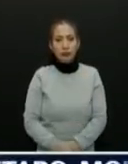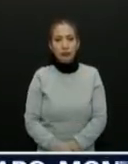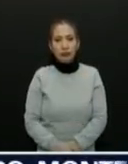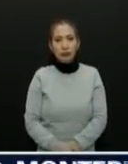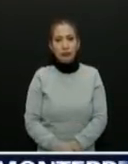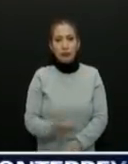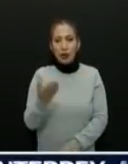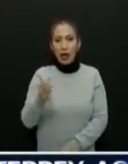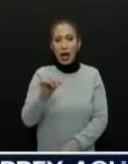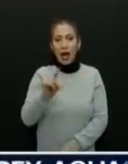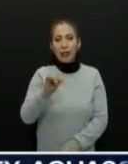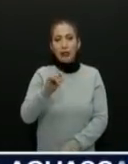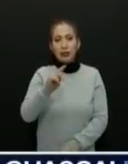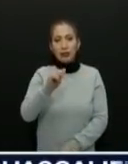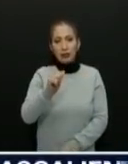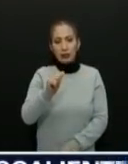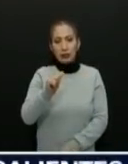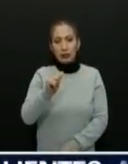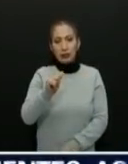a Tita